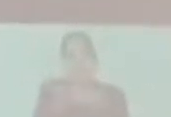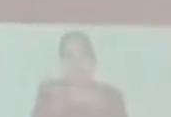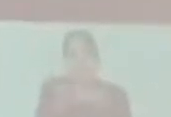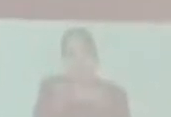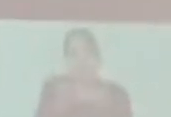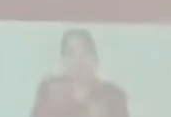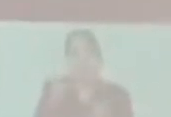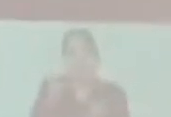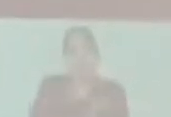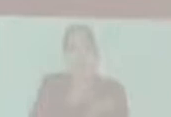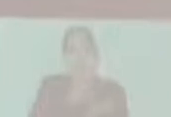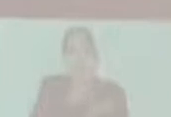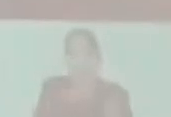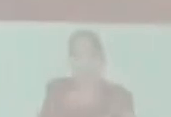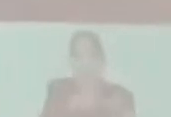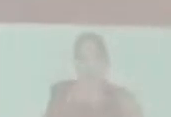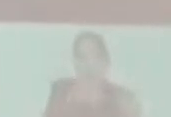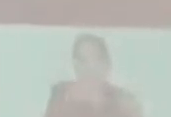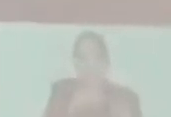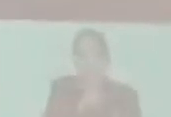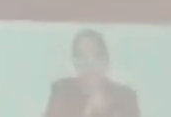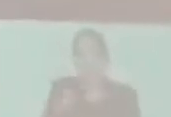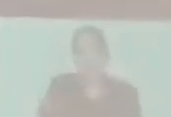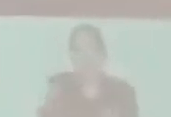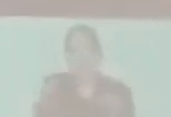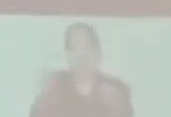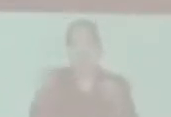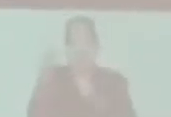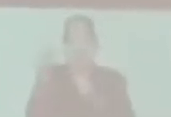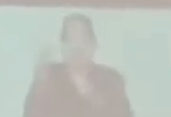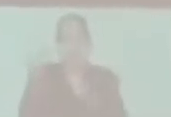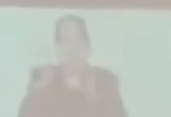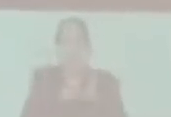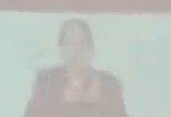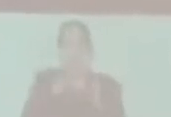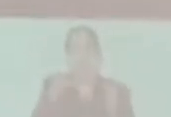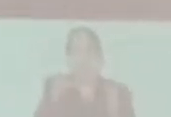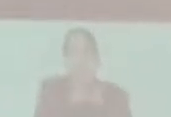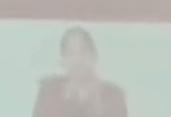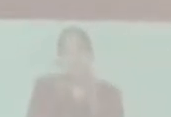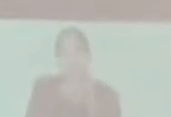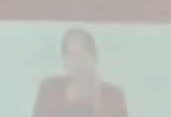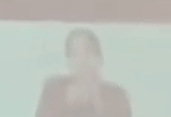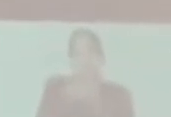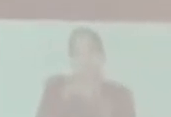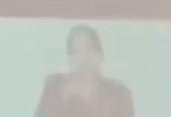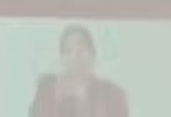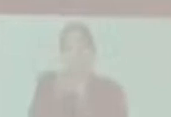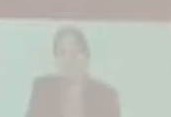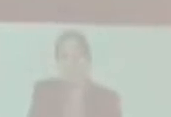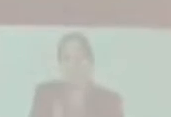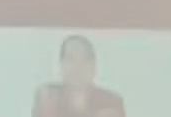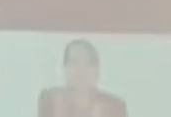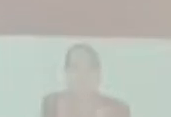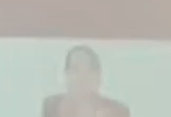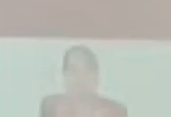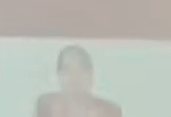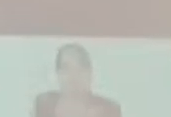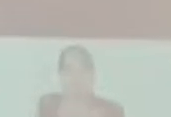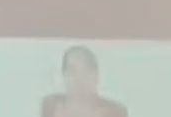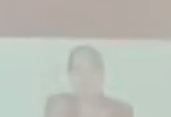invertidos. Los apoyos a mercados públicos por 1 millones de pesos. La inversión para mejorar la central de abastos y la Merced